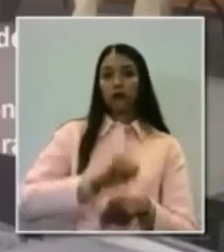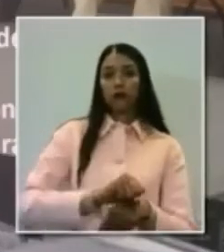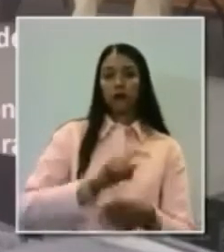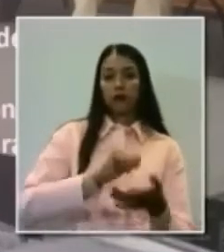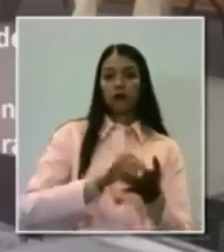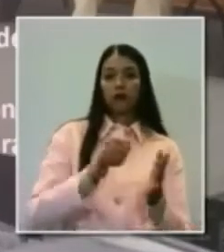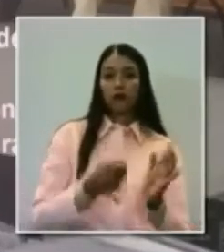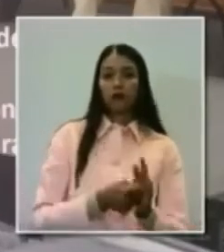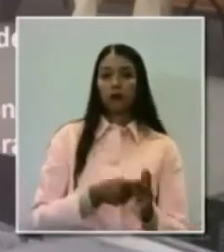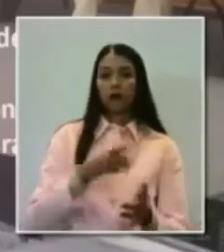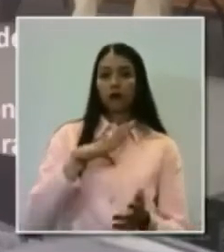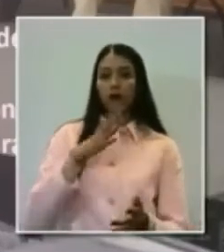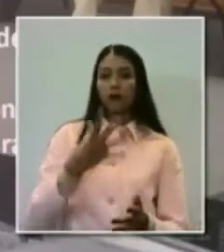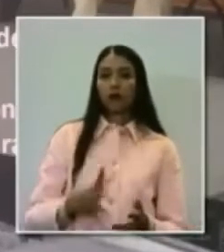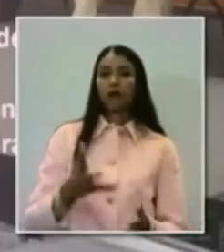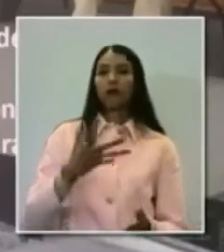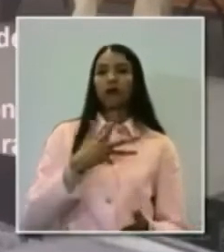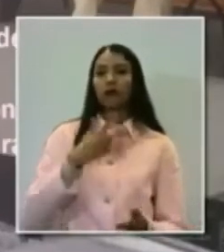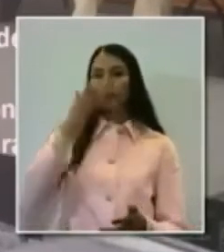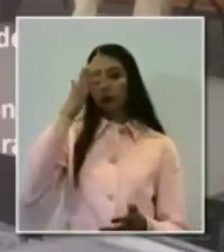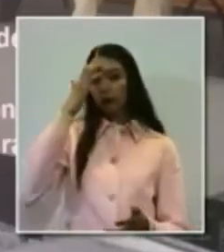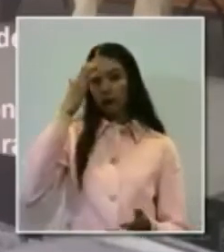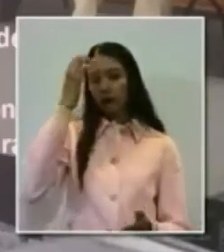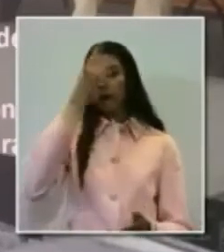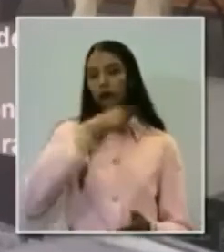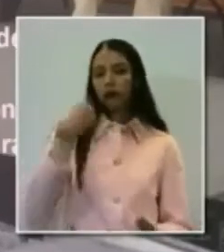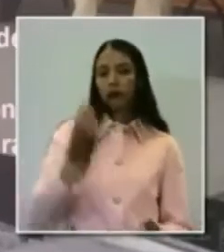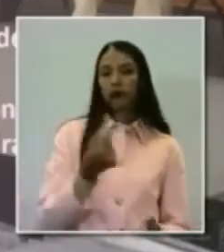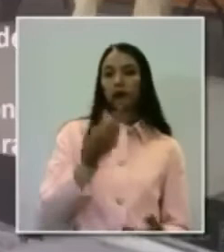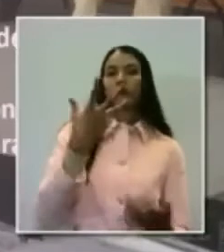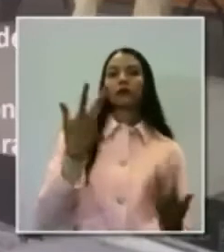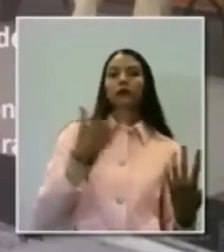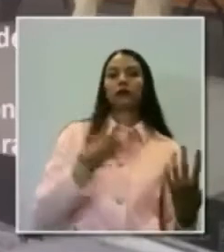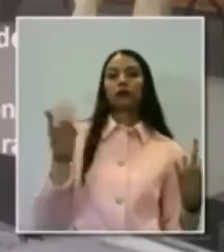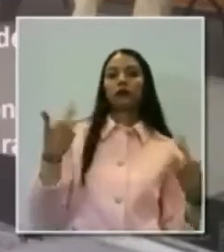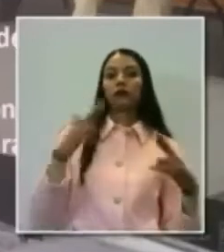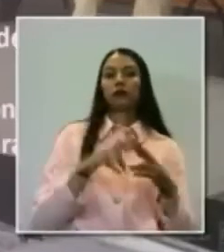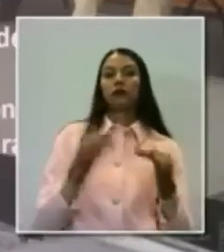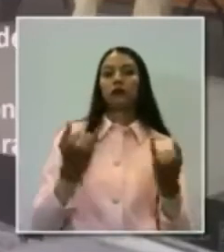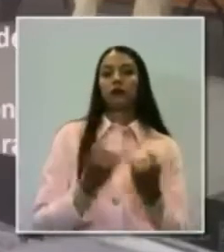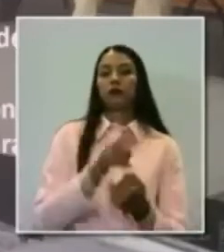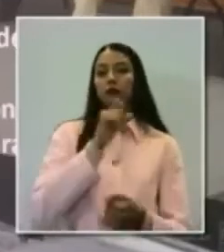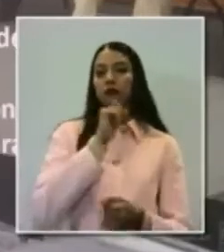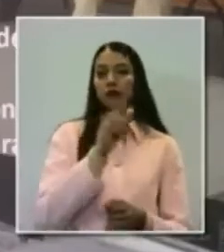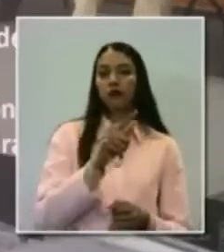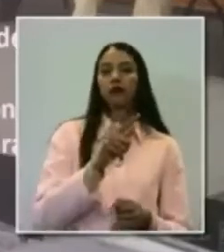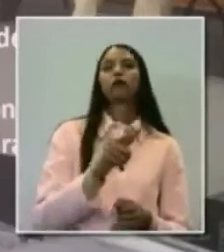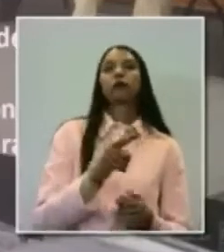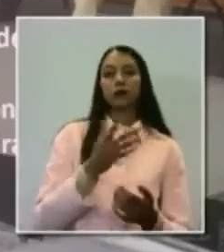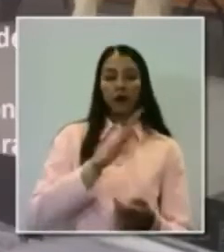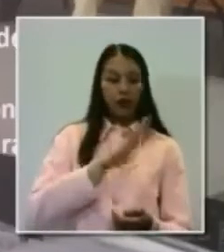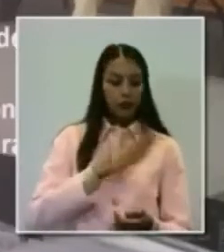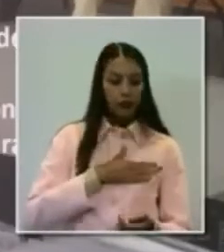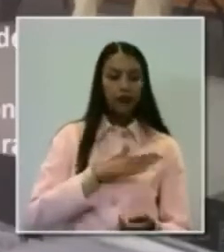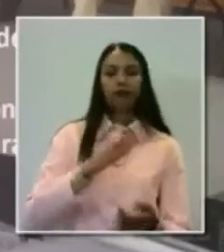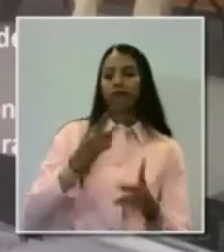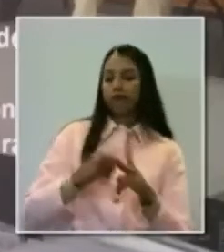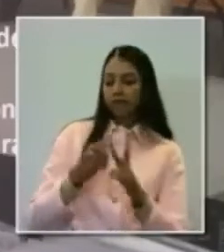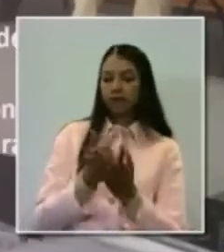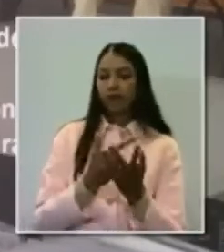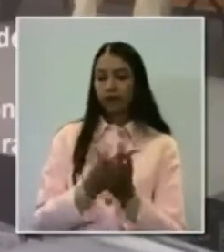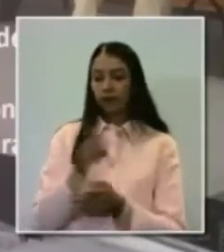y generales, pues ahí conocemos la relación de horas que tiene cada uno de los maestros, así como las asignaturas a las cuales él